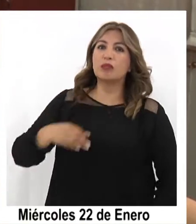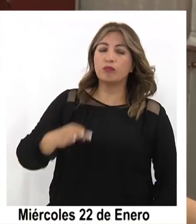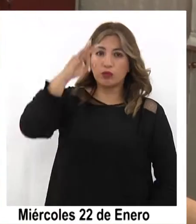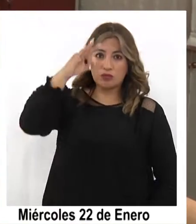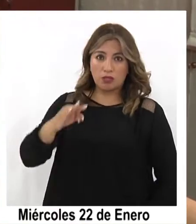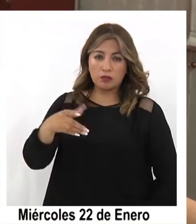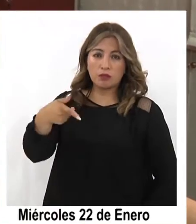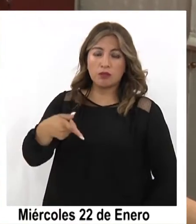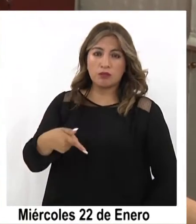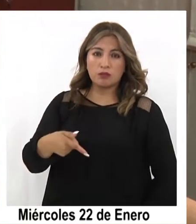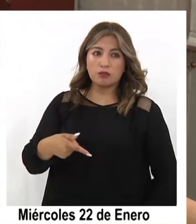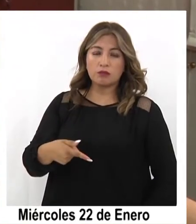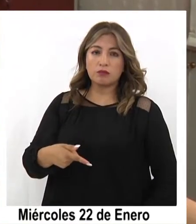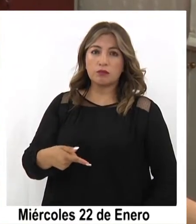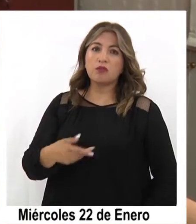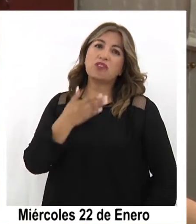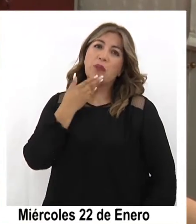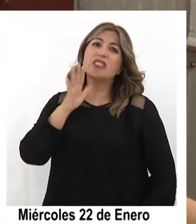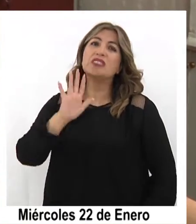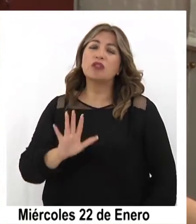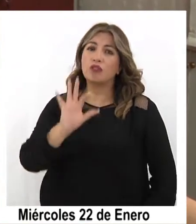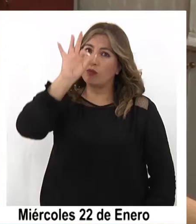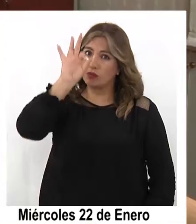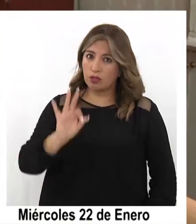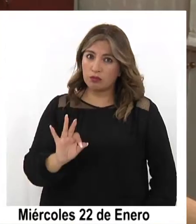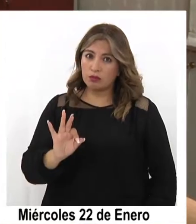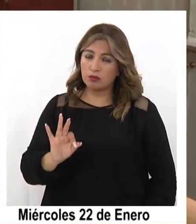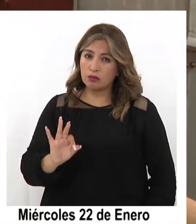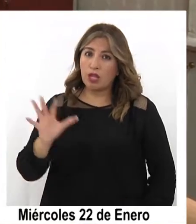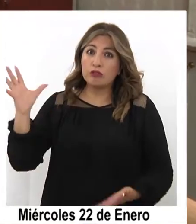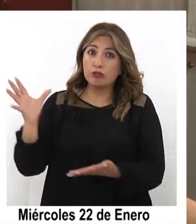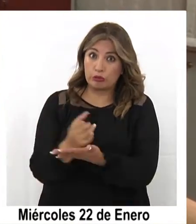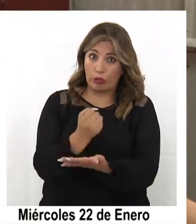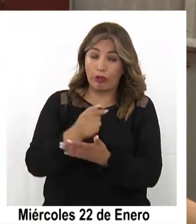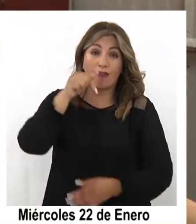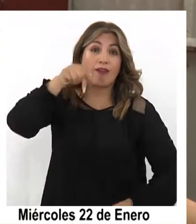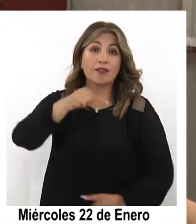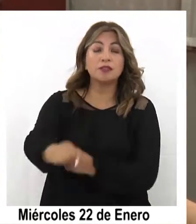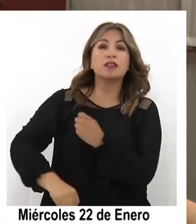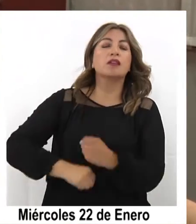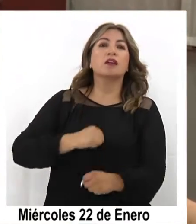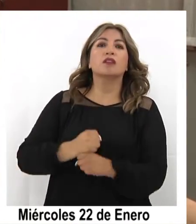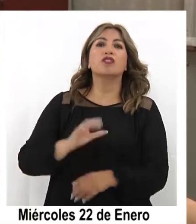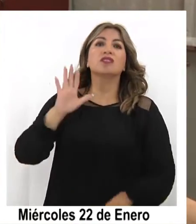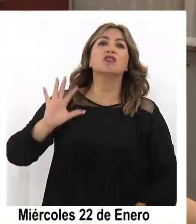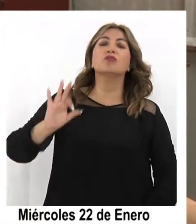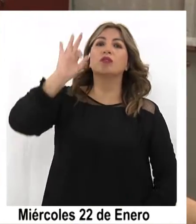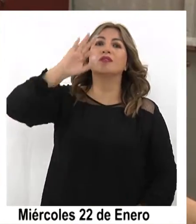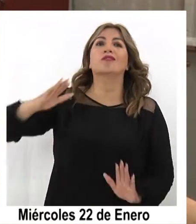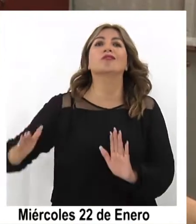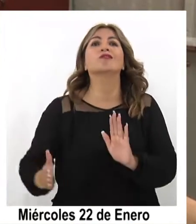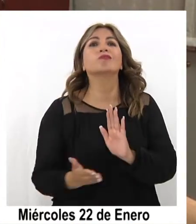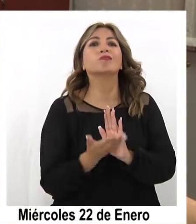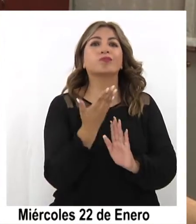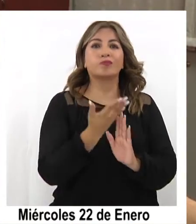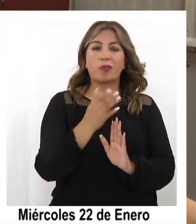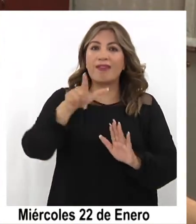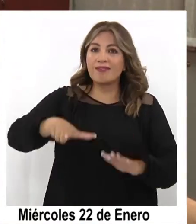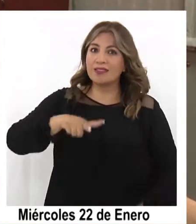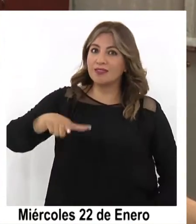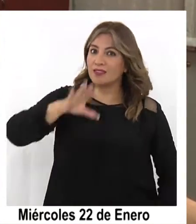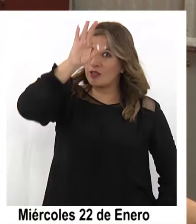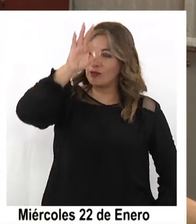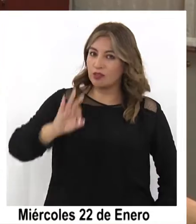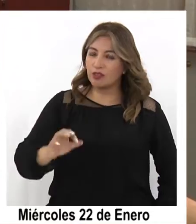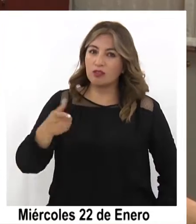por el 100% de las cotizaciones o por el 5% de los ingresos. Este año ese 5% aumenta a un